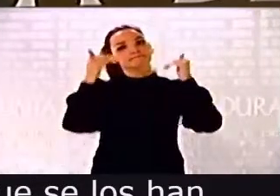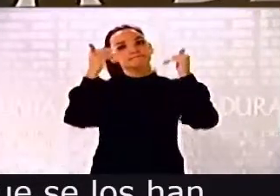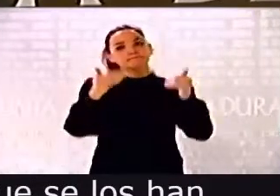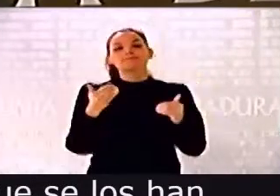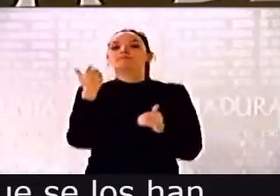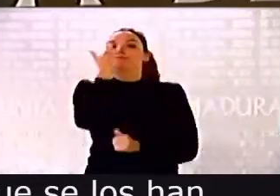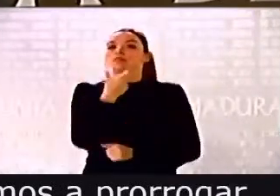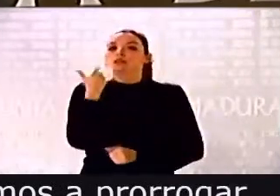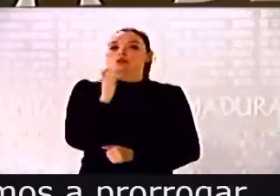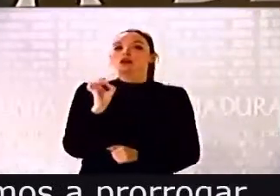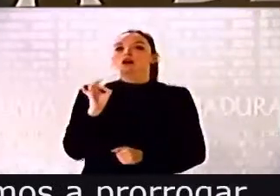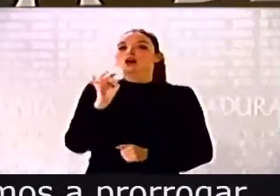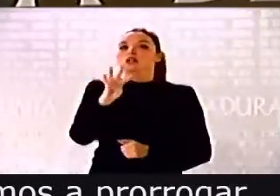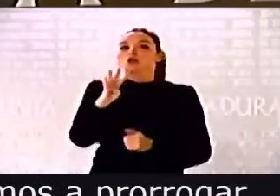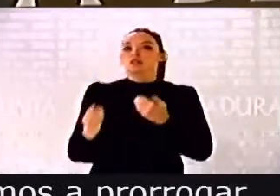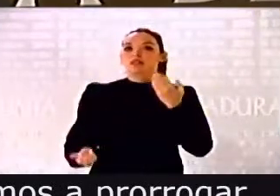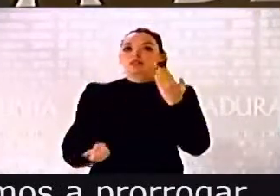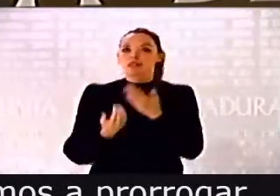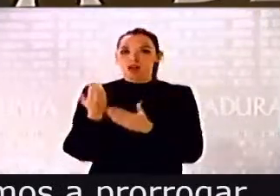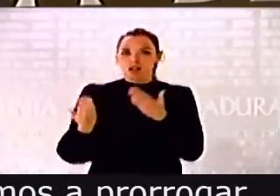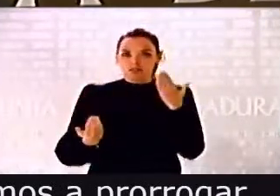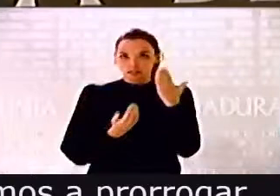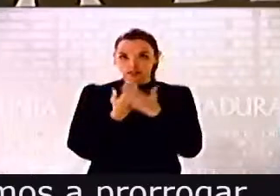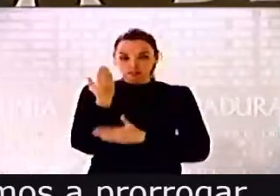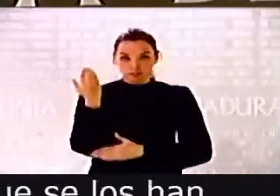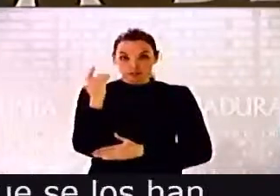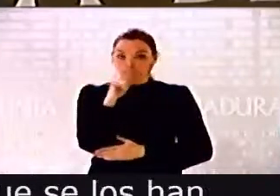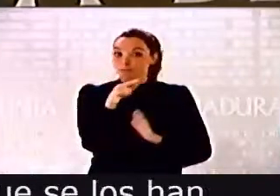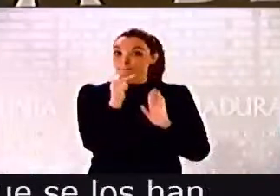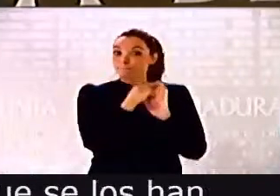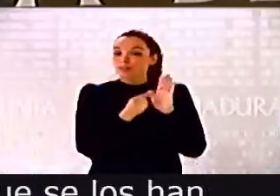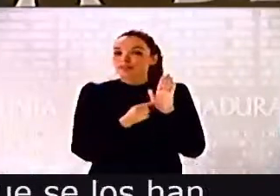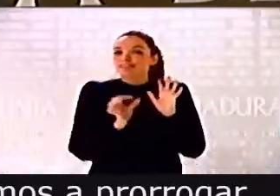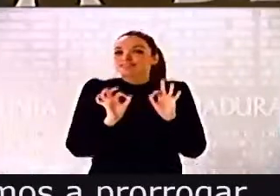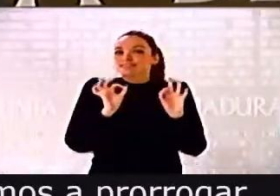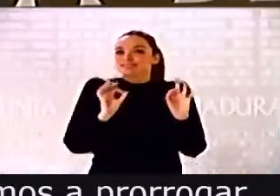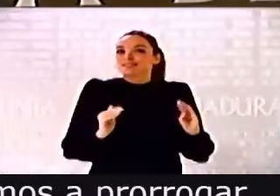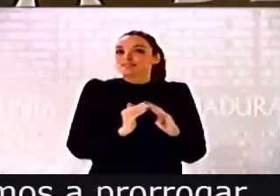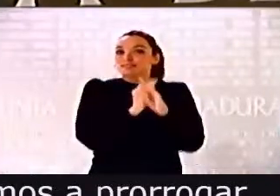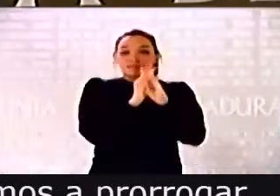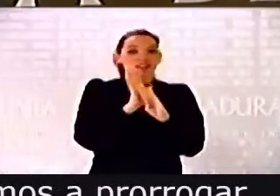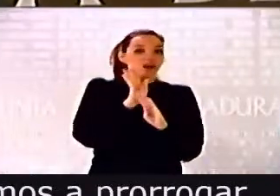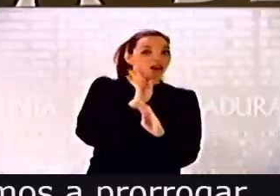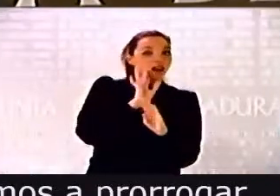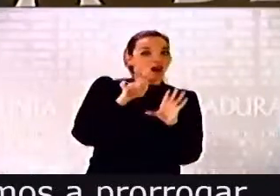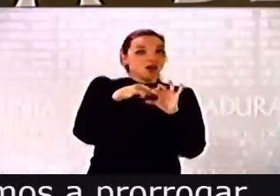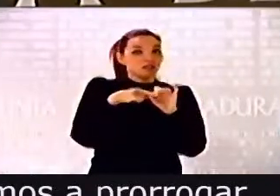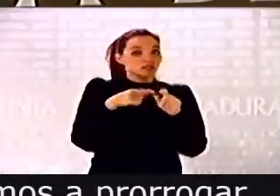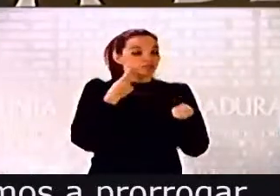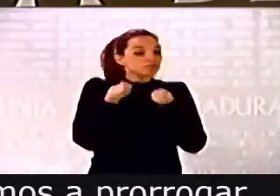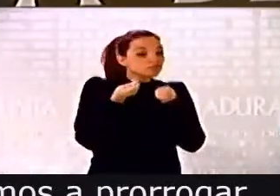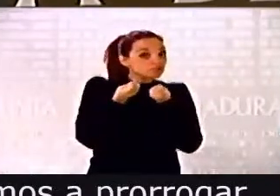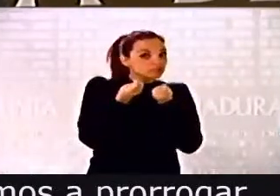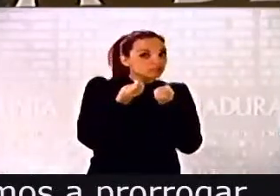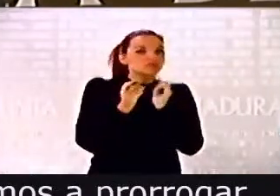durante 14 días las medidas excepcionales de control de aforos